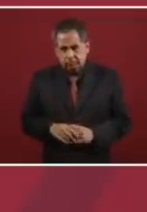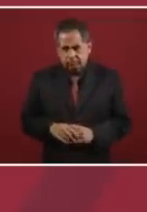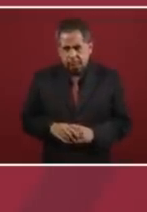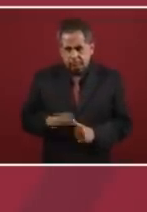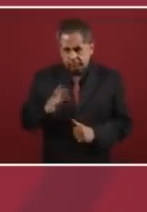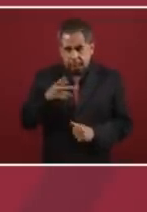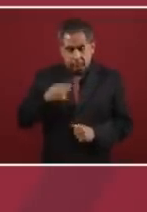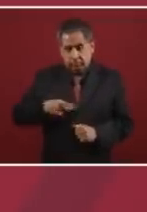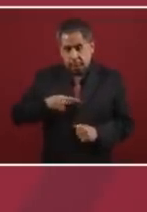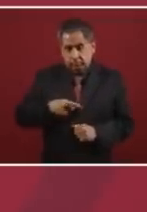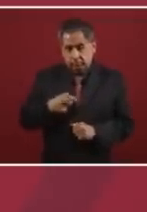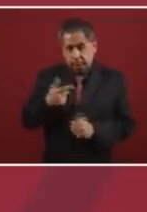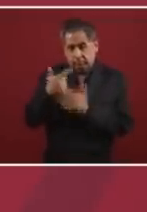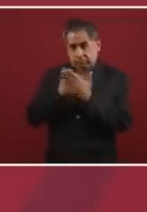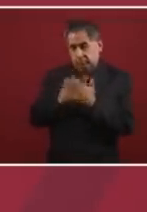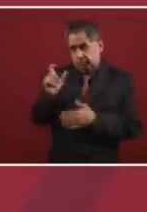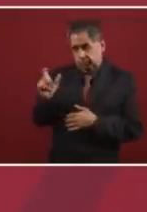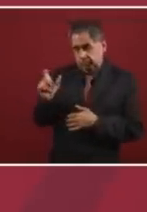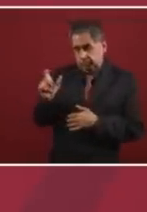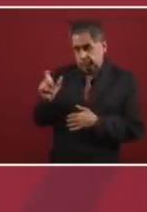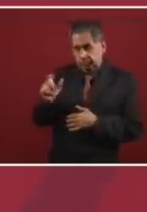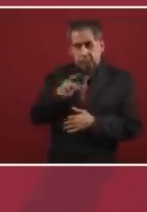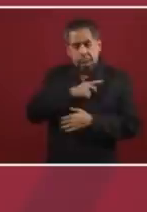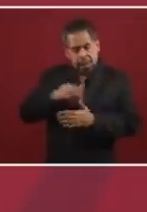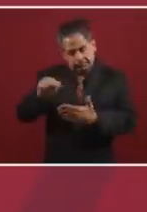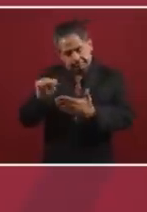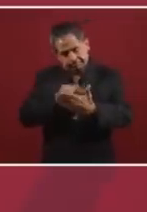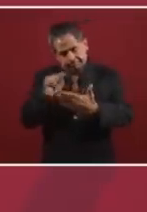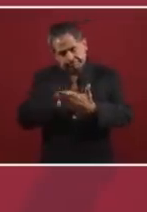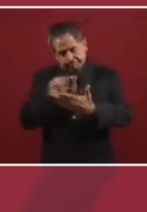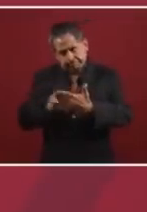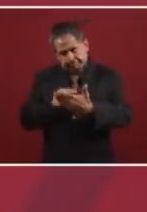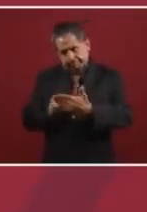ciudadanos que tienen que firmar